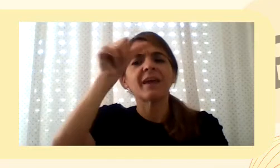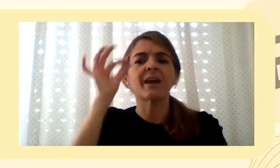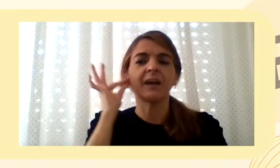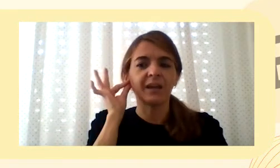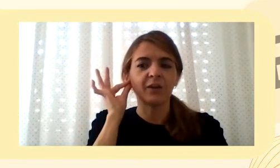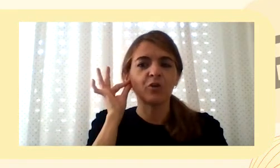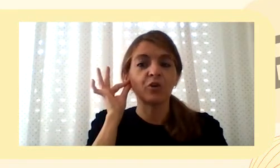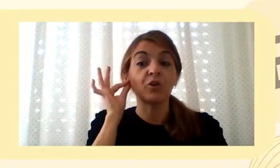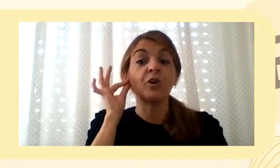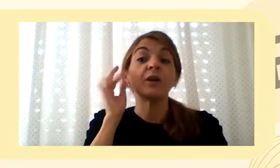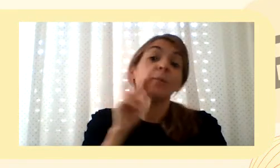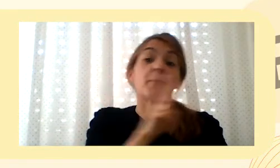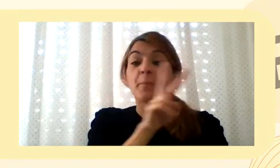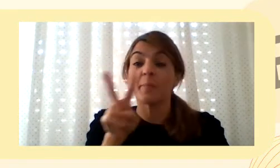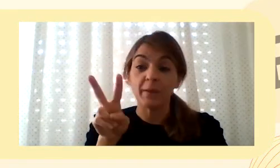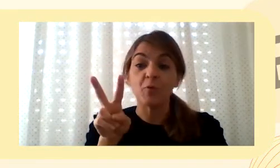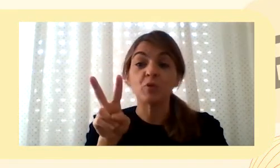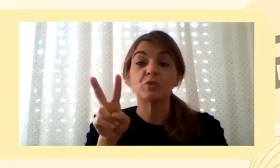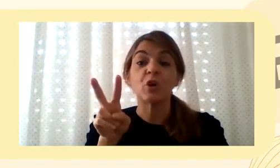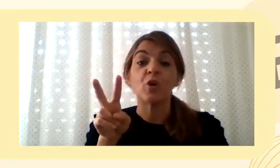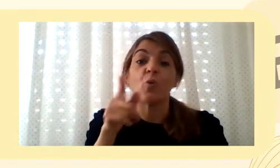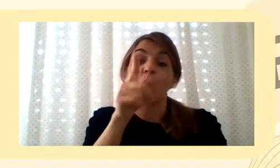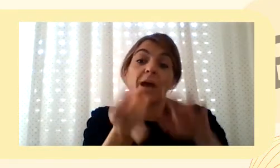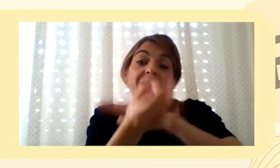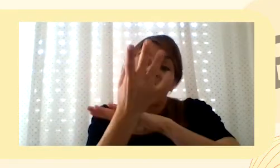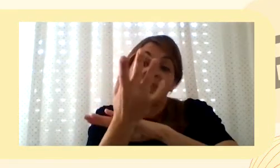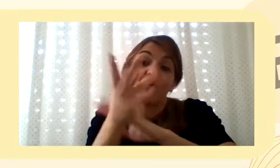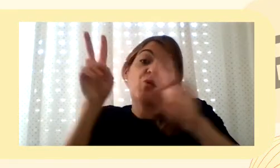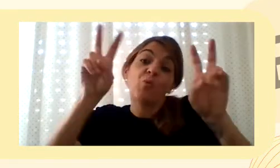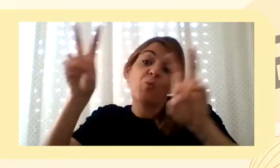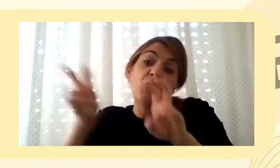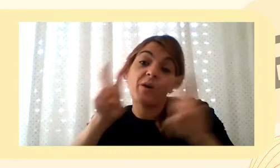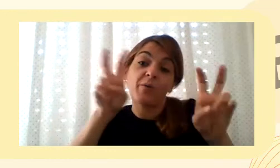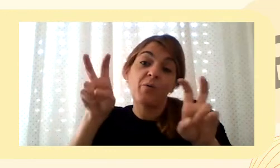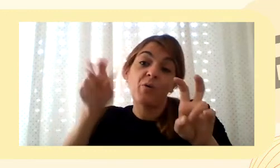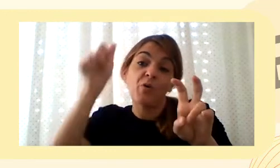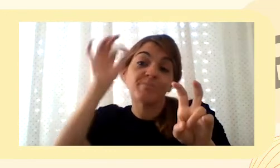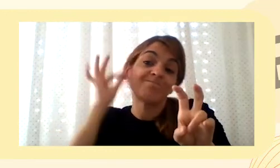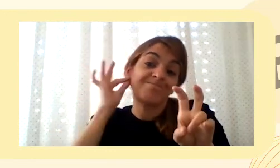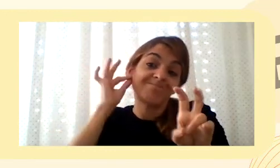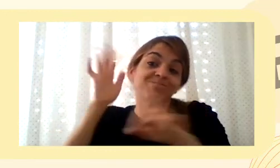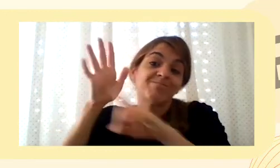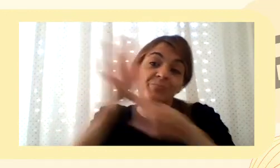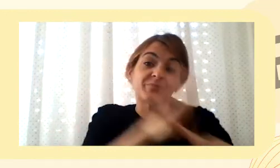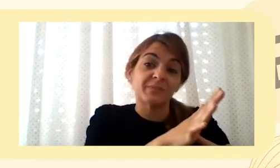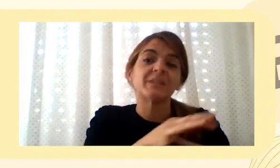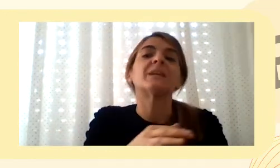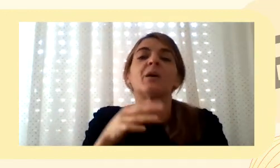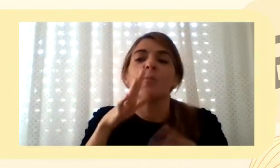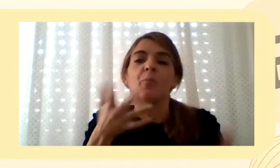asistiendo a una creación de un nuevo sesgo de género en la atención sanitaria por los datos que ahora os voy a